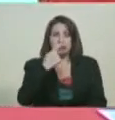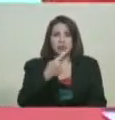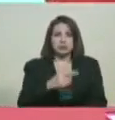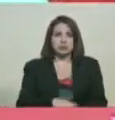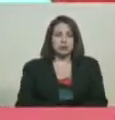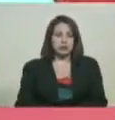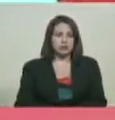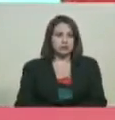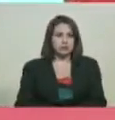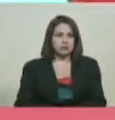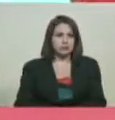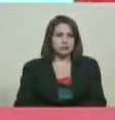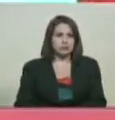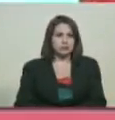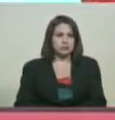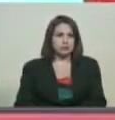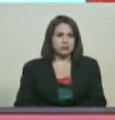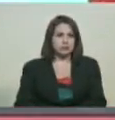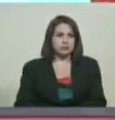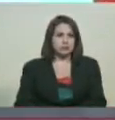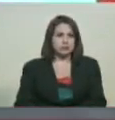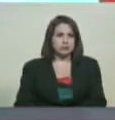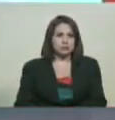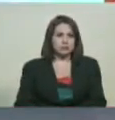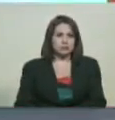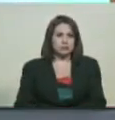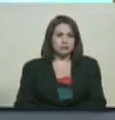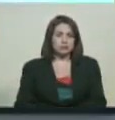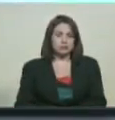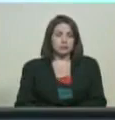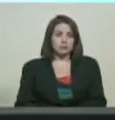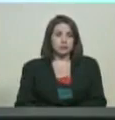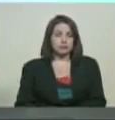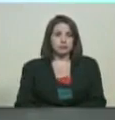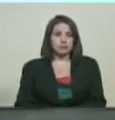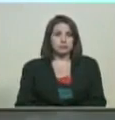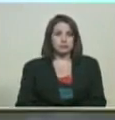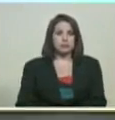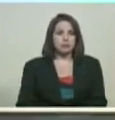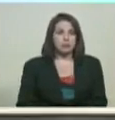titulares una cosa buena la tratan de voltear a en una mala